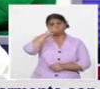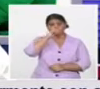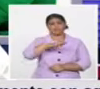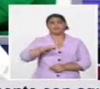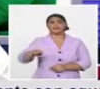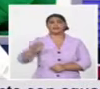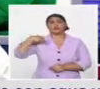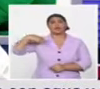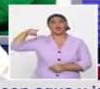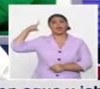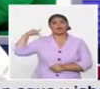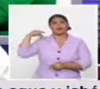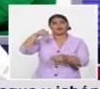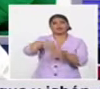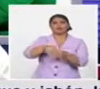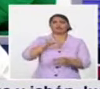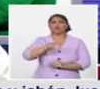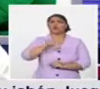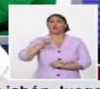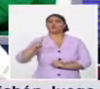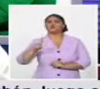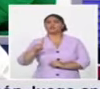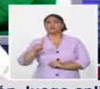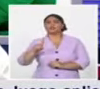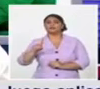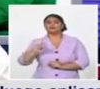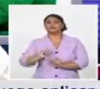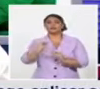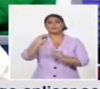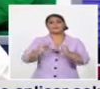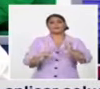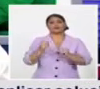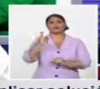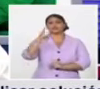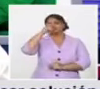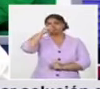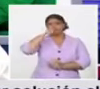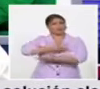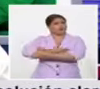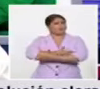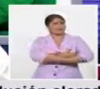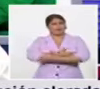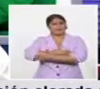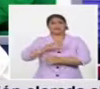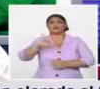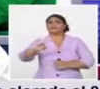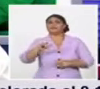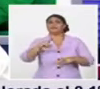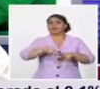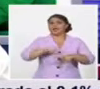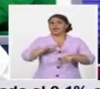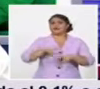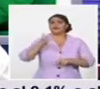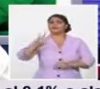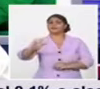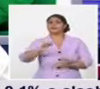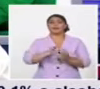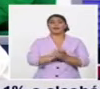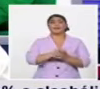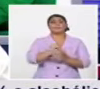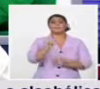11 menores de un año, 7 de la provincia de La Habana, 3 de la provincia de Mayabeque y